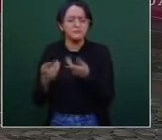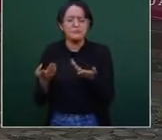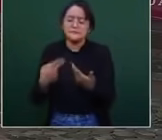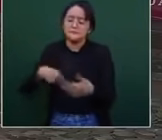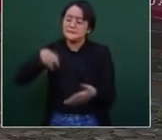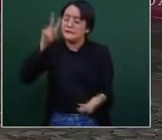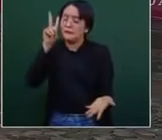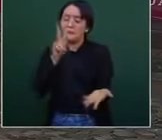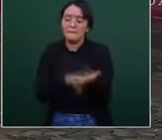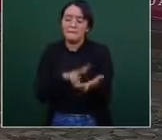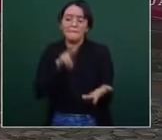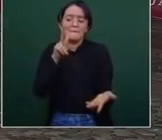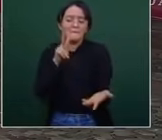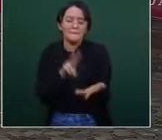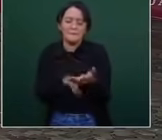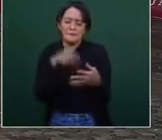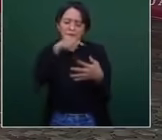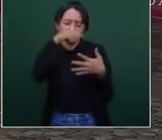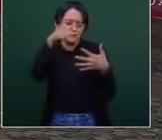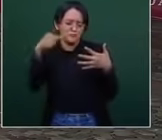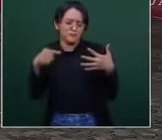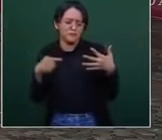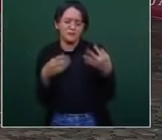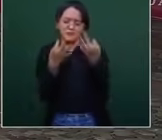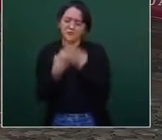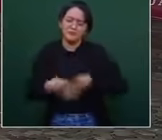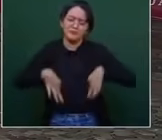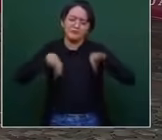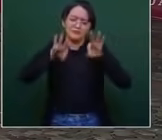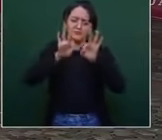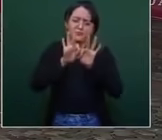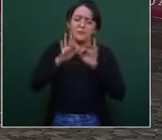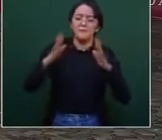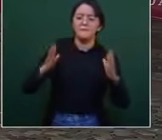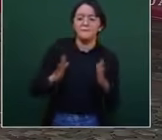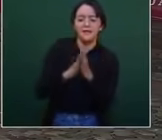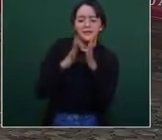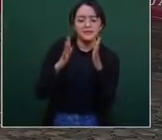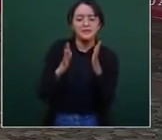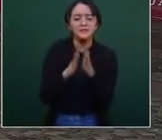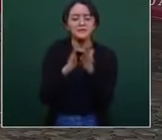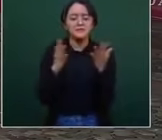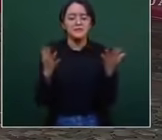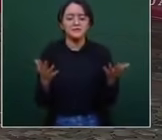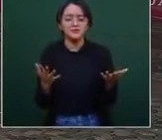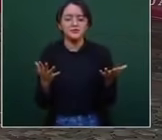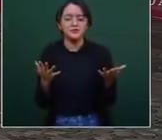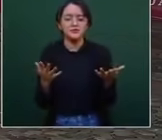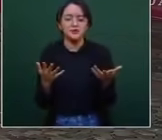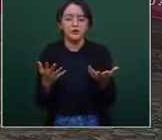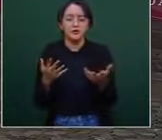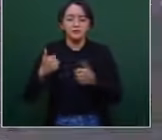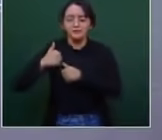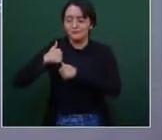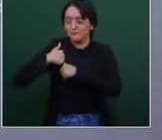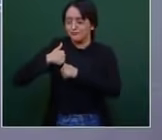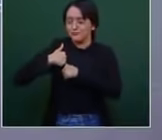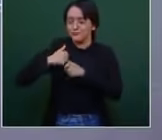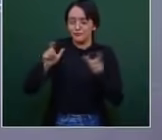inestimables, muy importantes, como su participación en la conformación de la Guardia